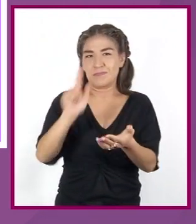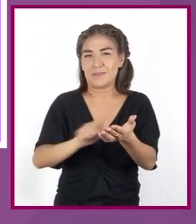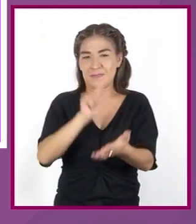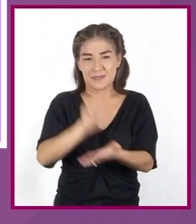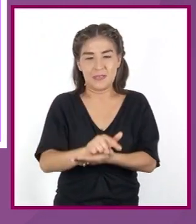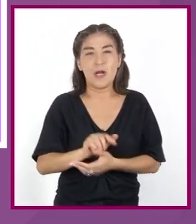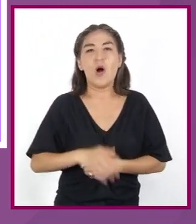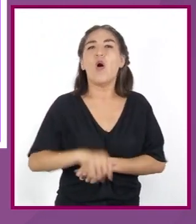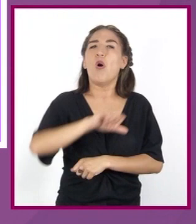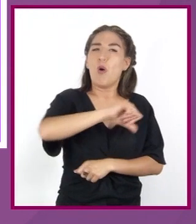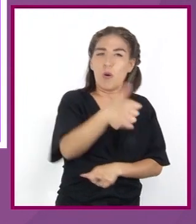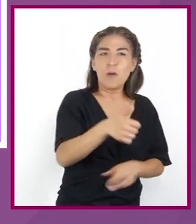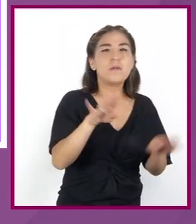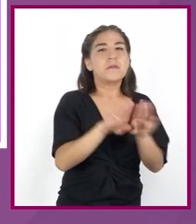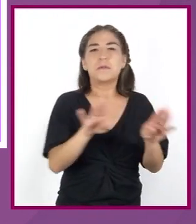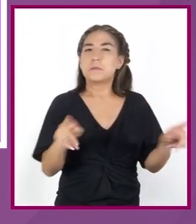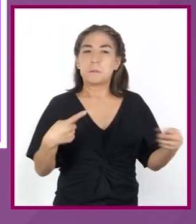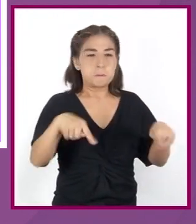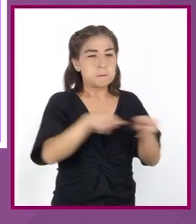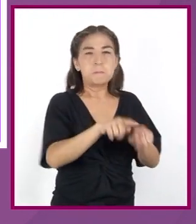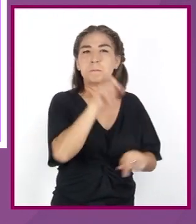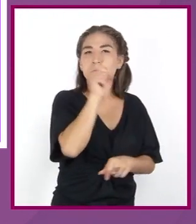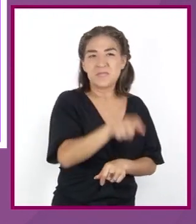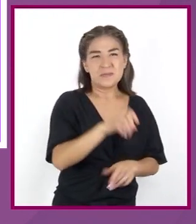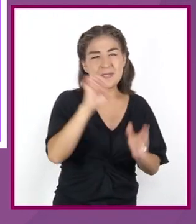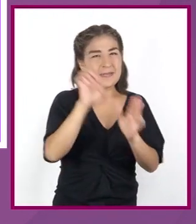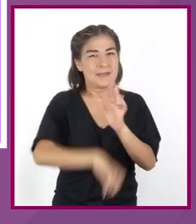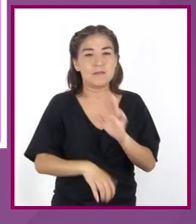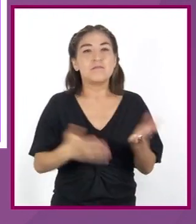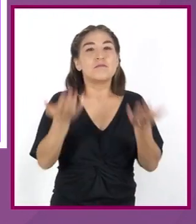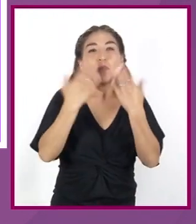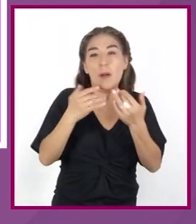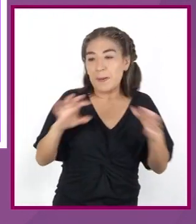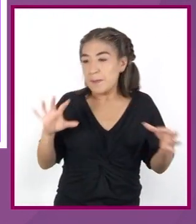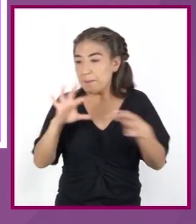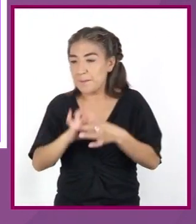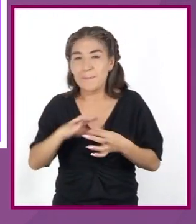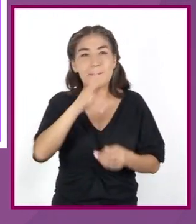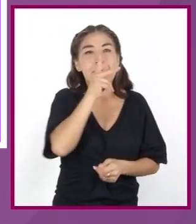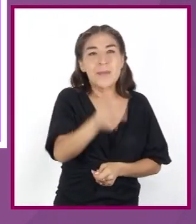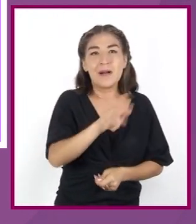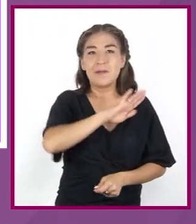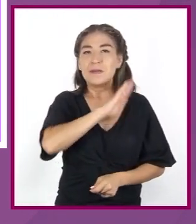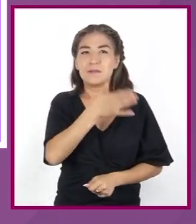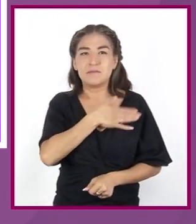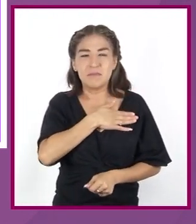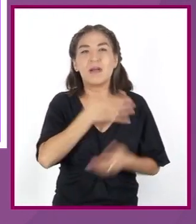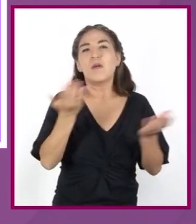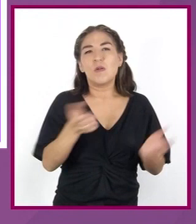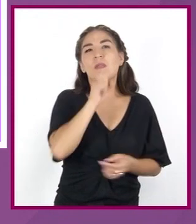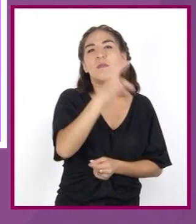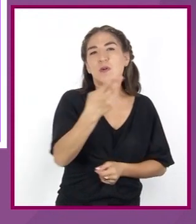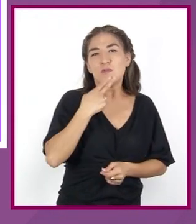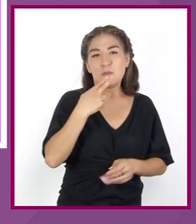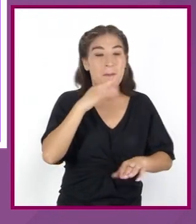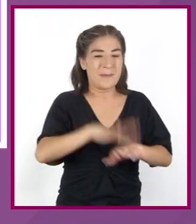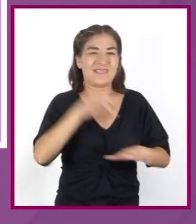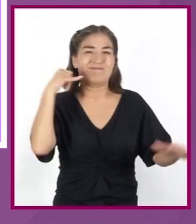otras se incorporan sin sufrir modificación, ya sea porque no hay una palabra equivalente en español o por su uso